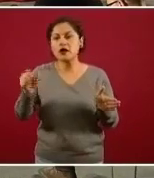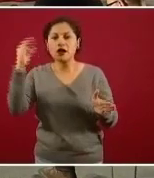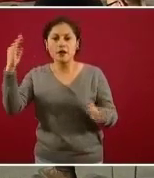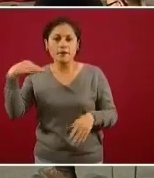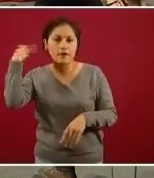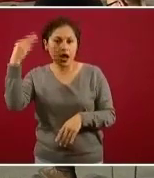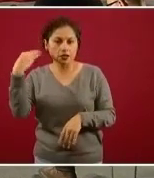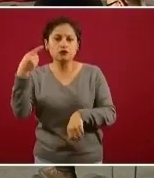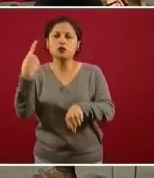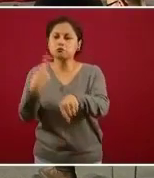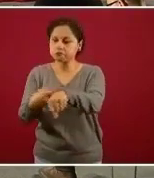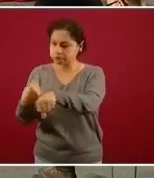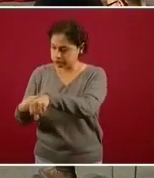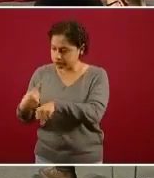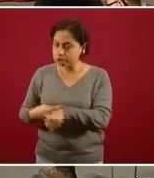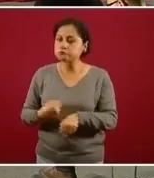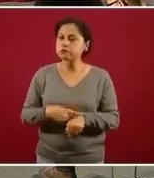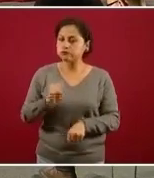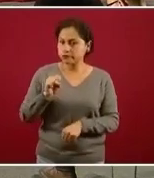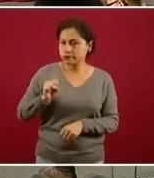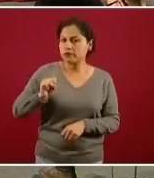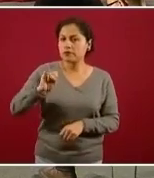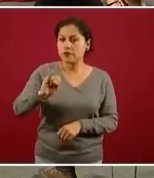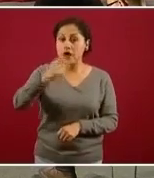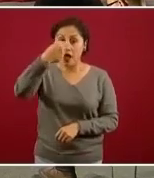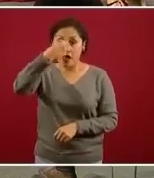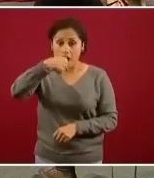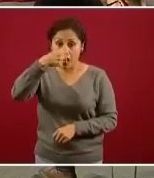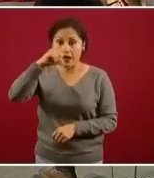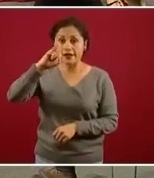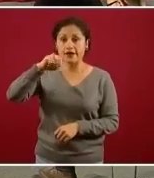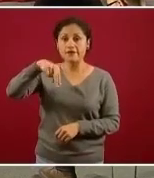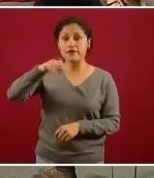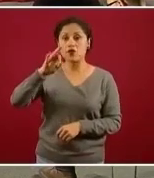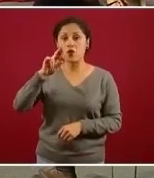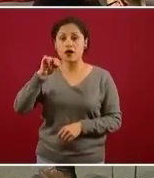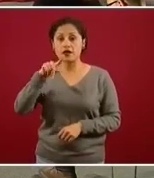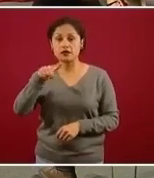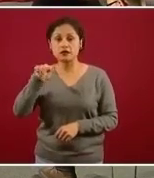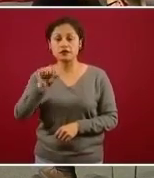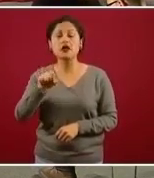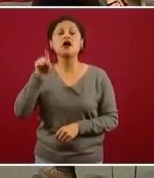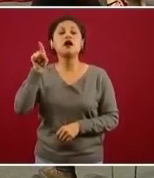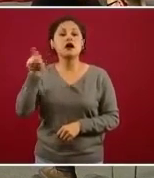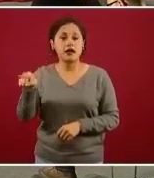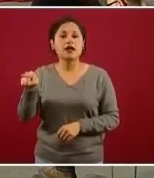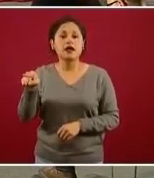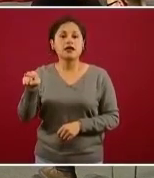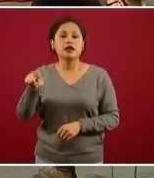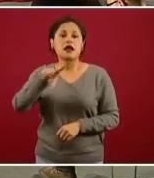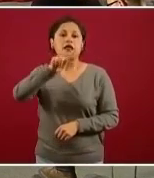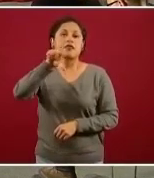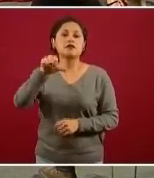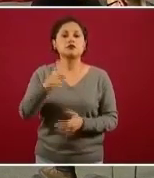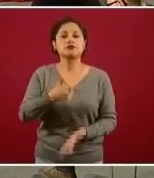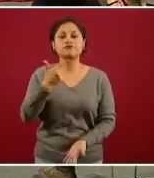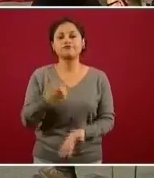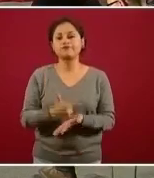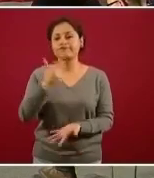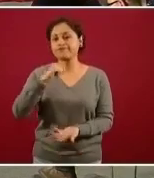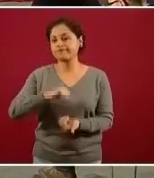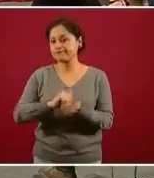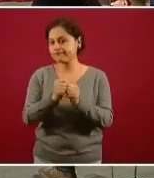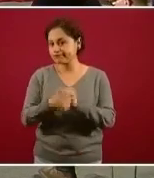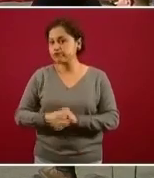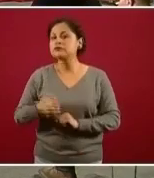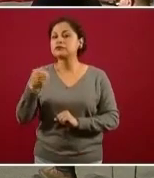marzo, la influenza es una de las enfermedades, posiblemente la principal causante de neumonías, bronconeumonías,